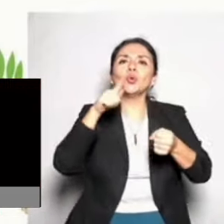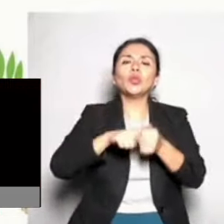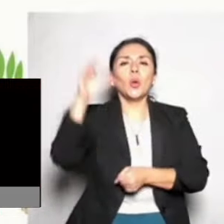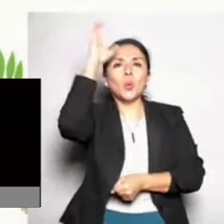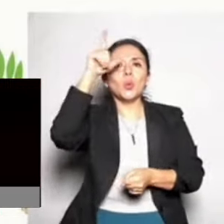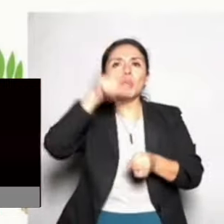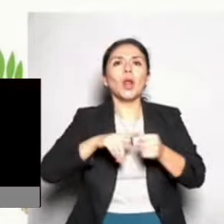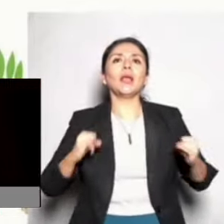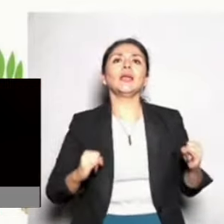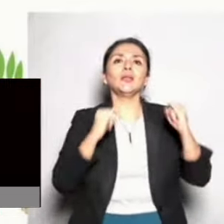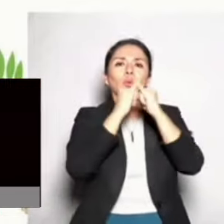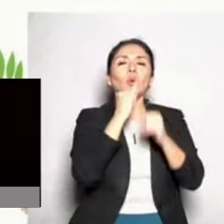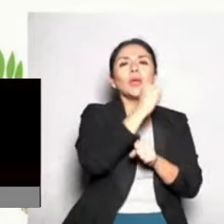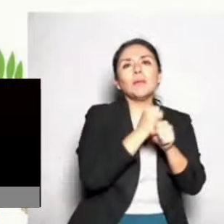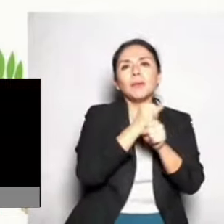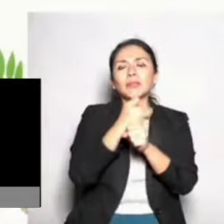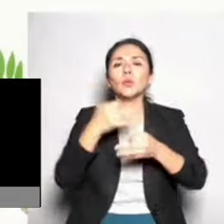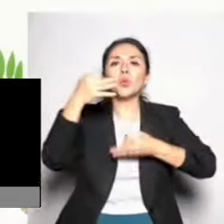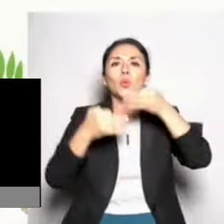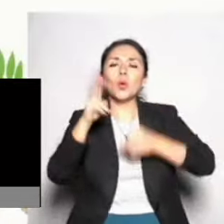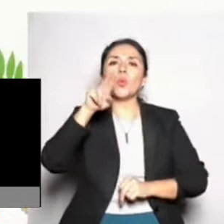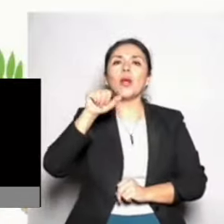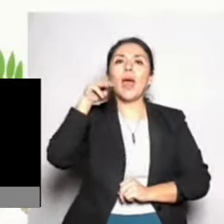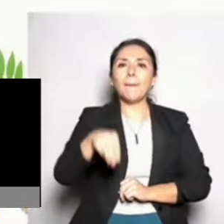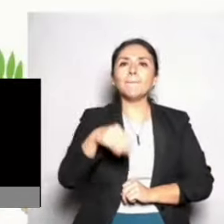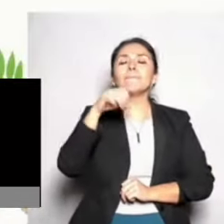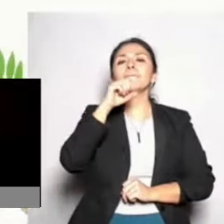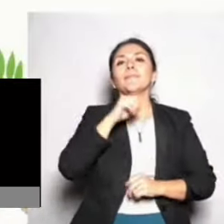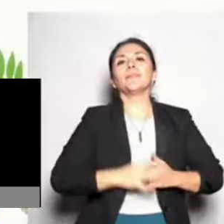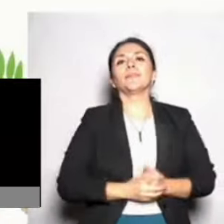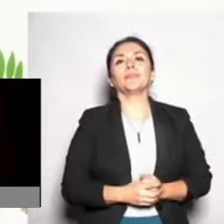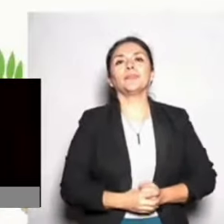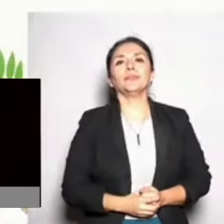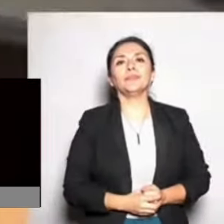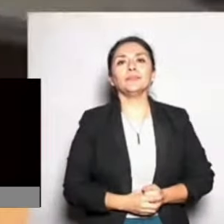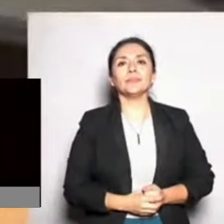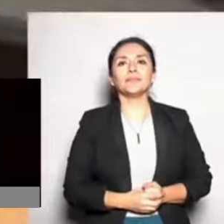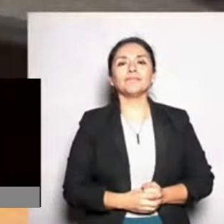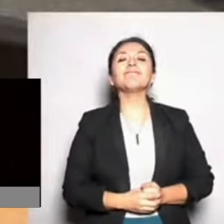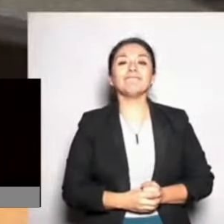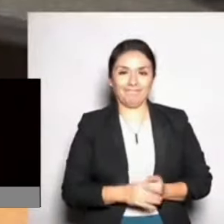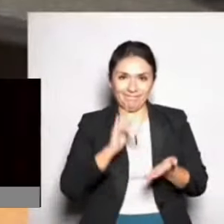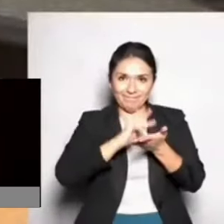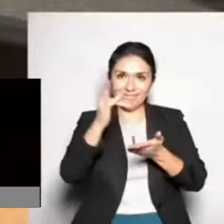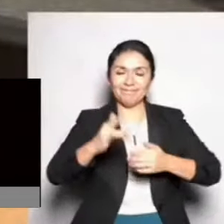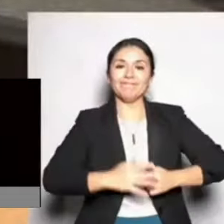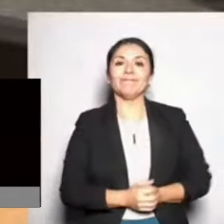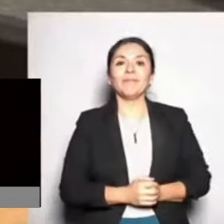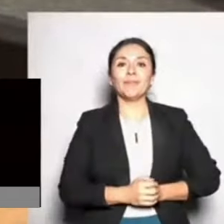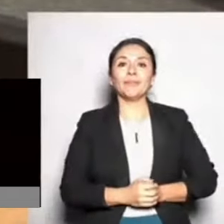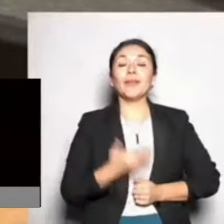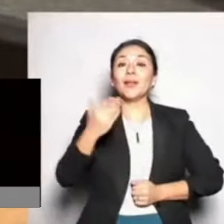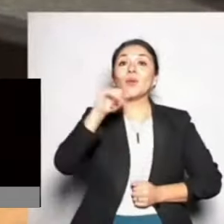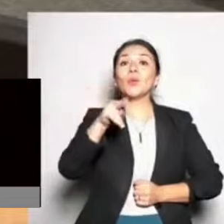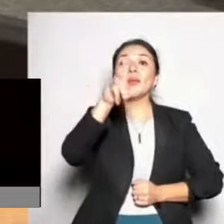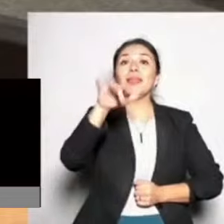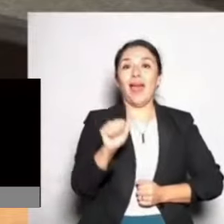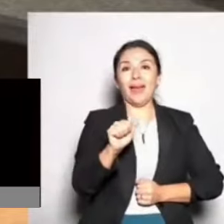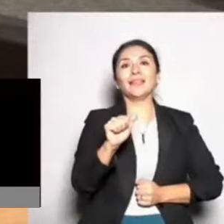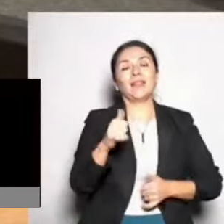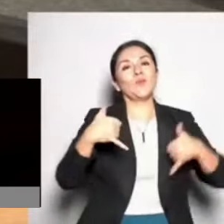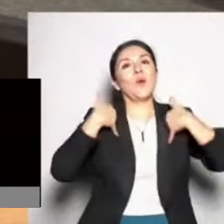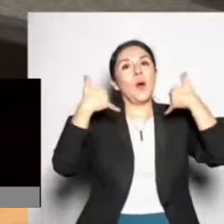va a haber en torno a los a los temas E que va a llevar él en Su secretaria que son los temas metropol